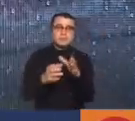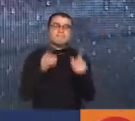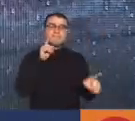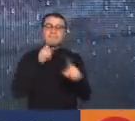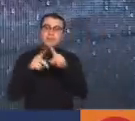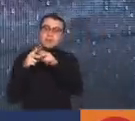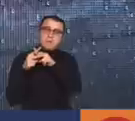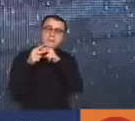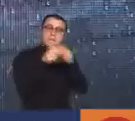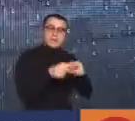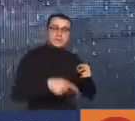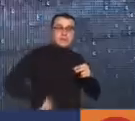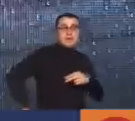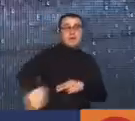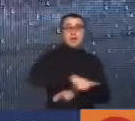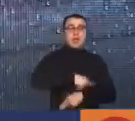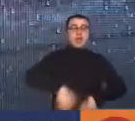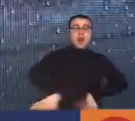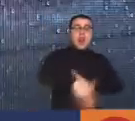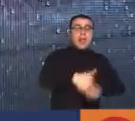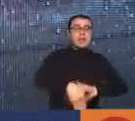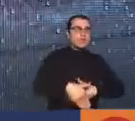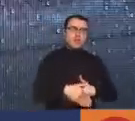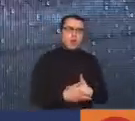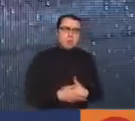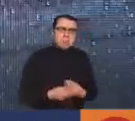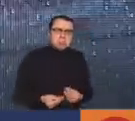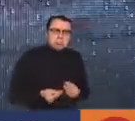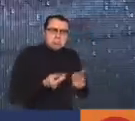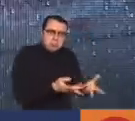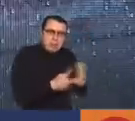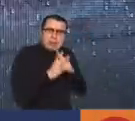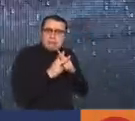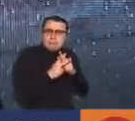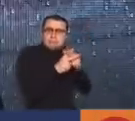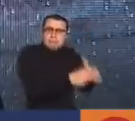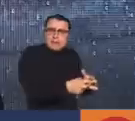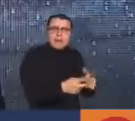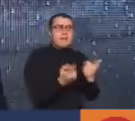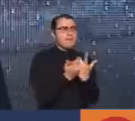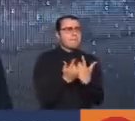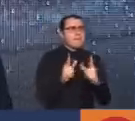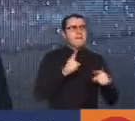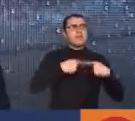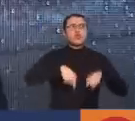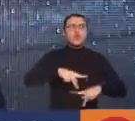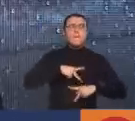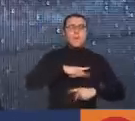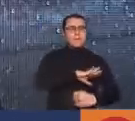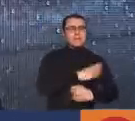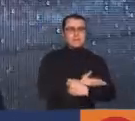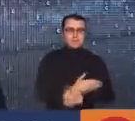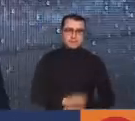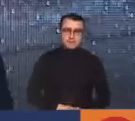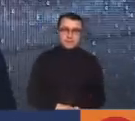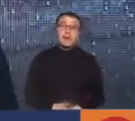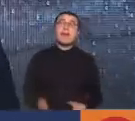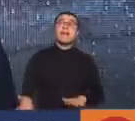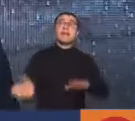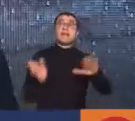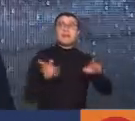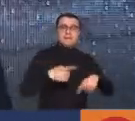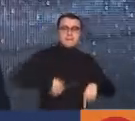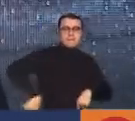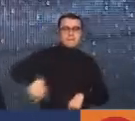que deje de ser ambulante, pero libremente, por sus propias capacidades. Los microempresarios